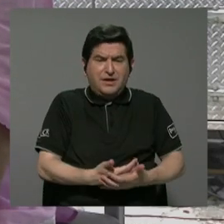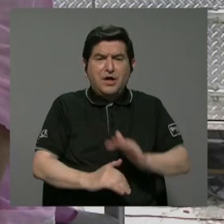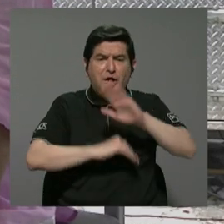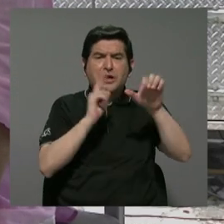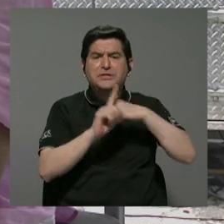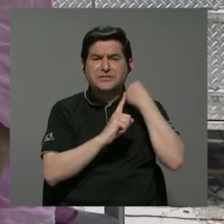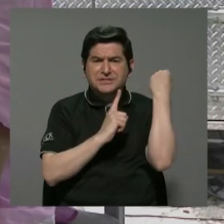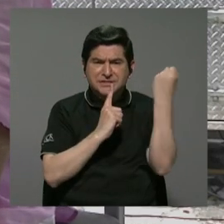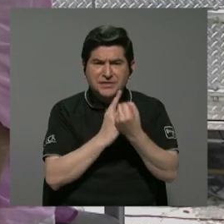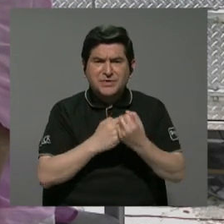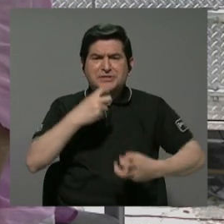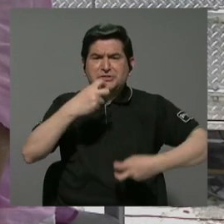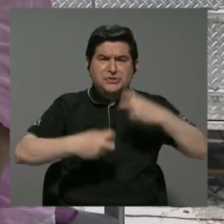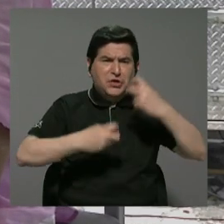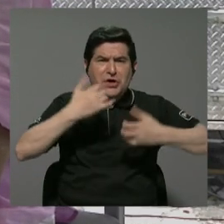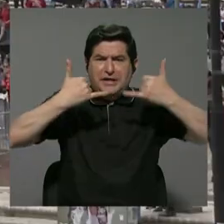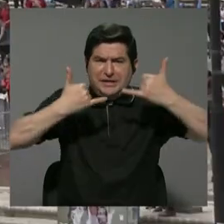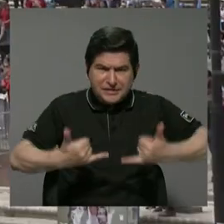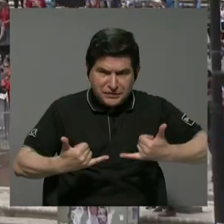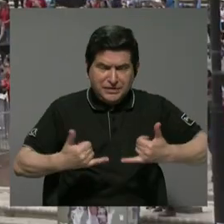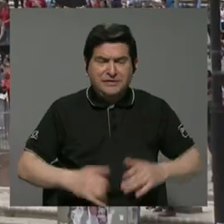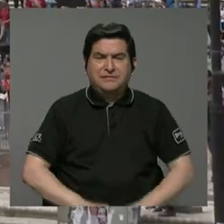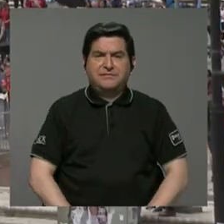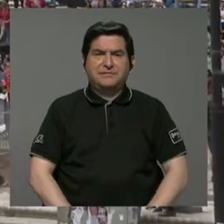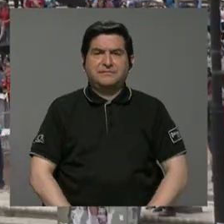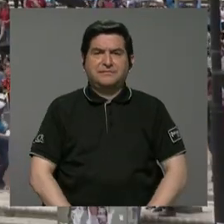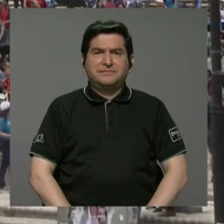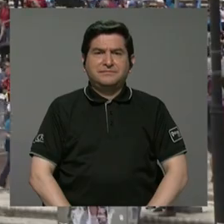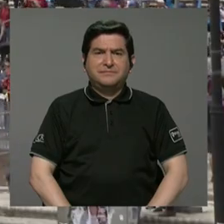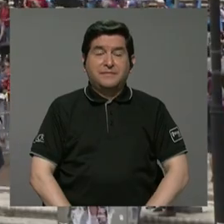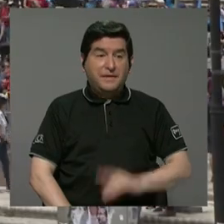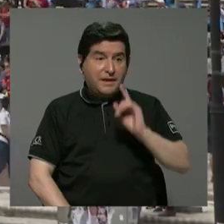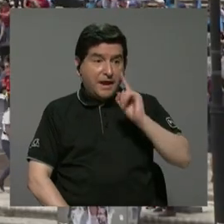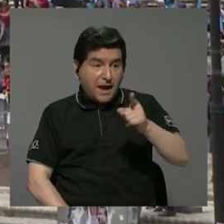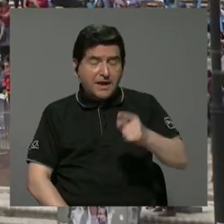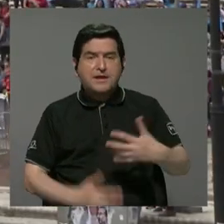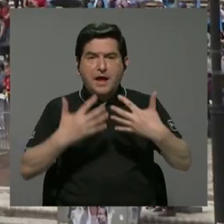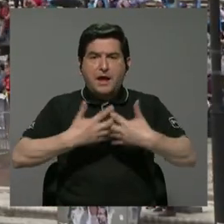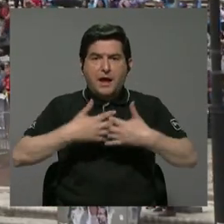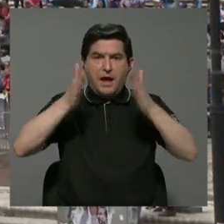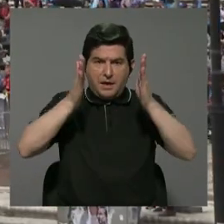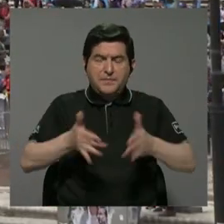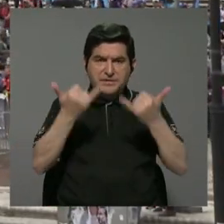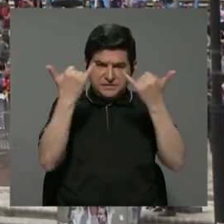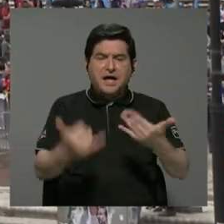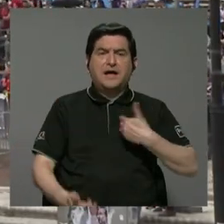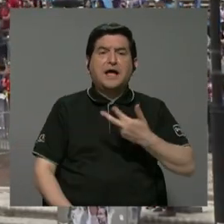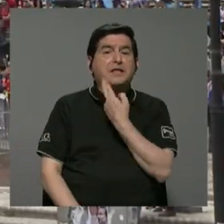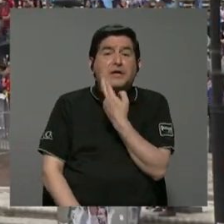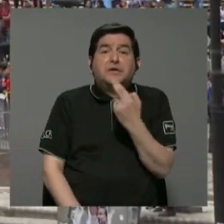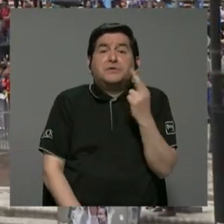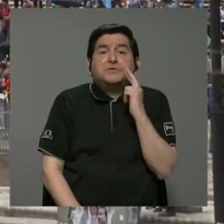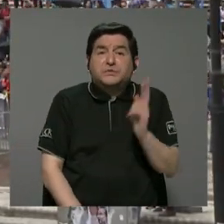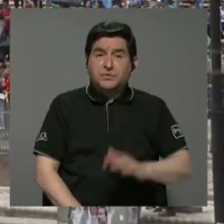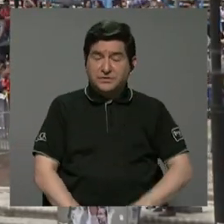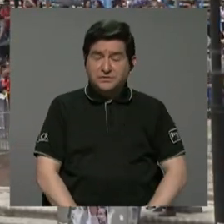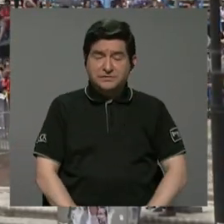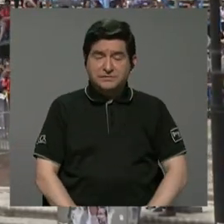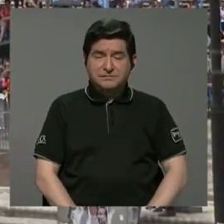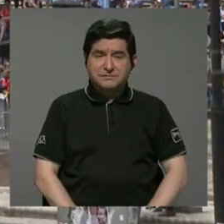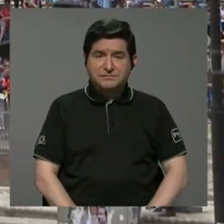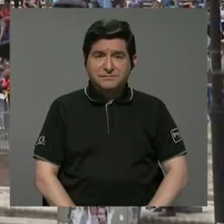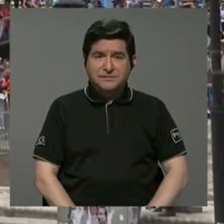esta situación, esta crisis que vivimos, y ella es empresaria ahora. Tiene un restaurante,